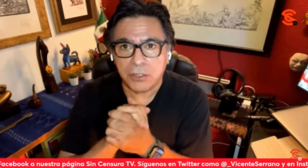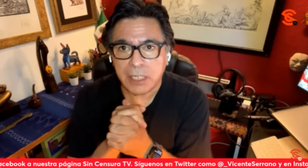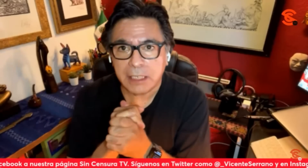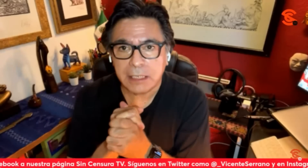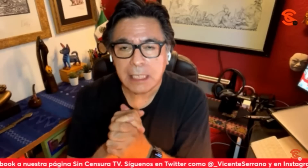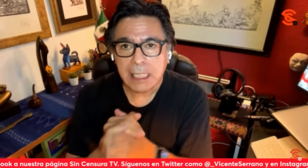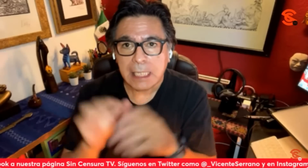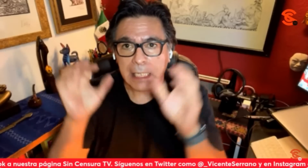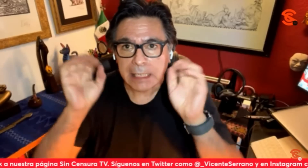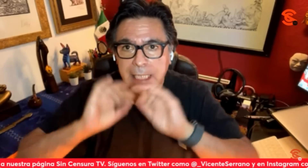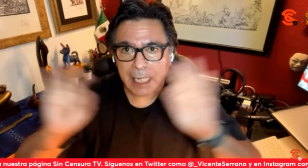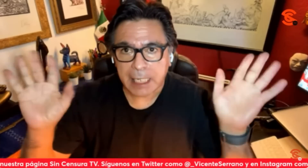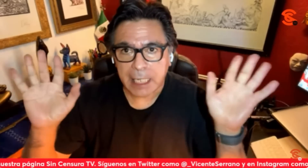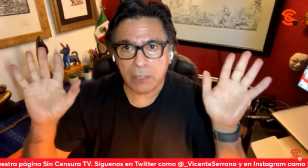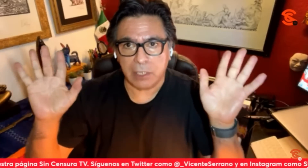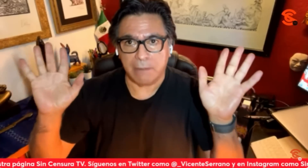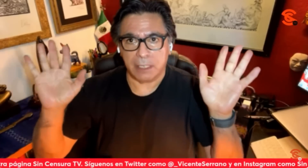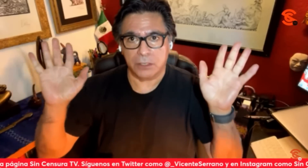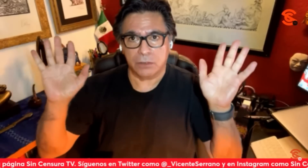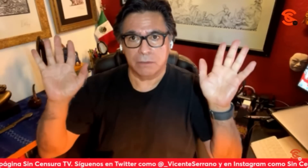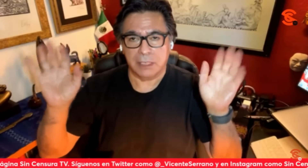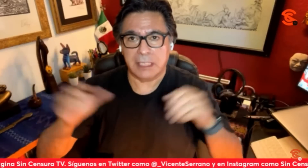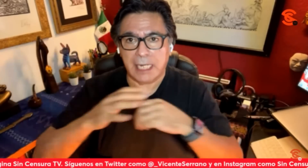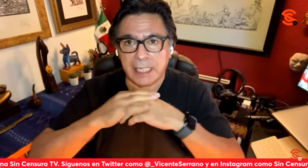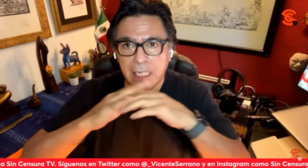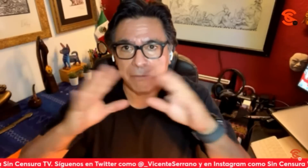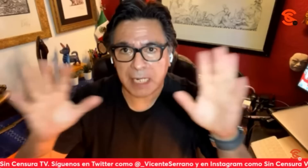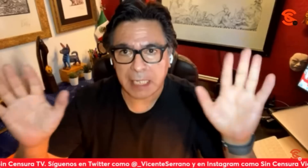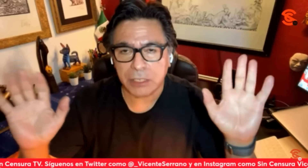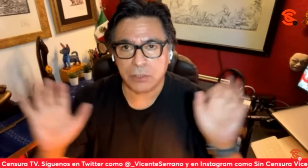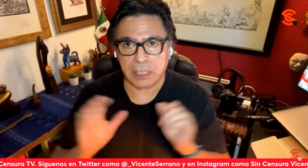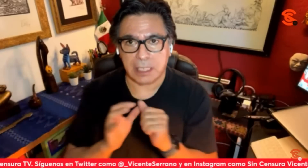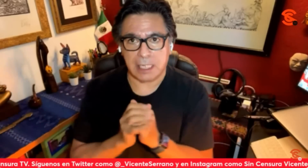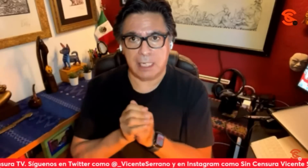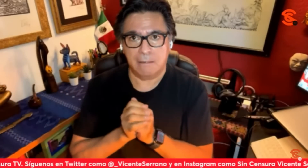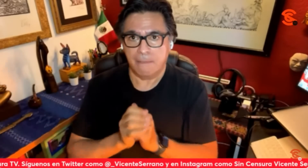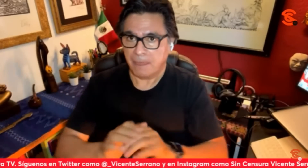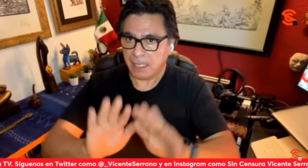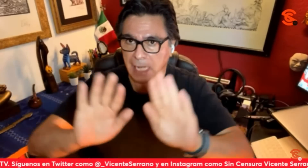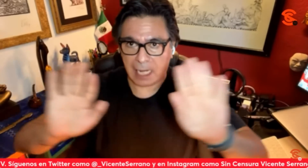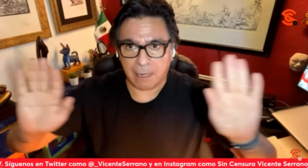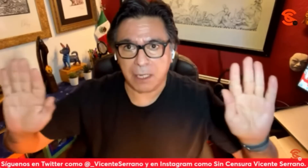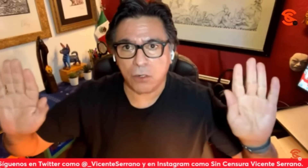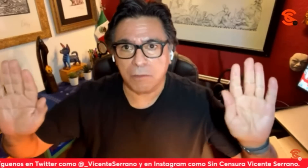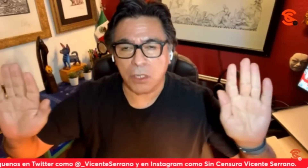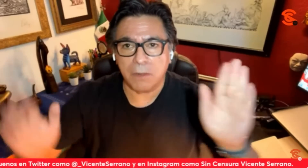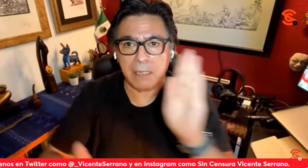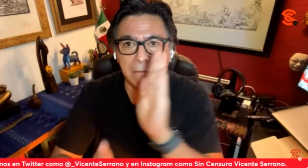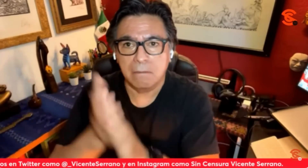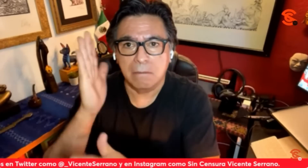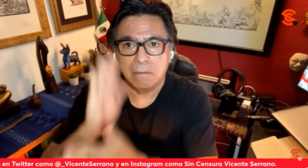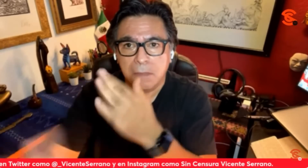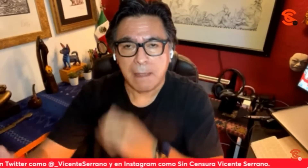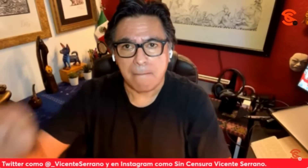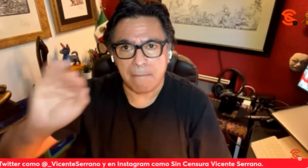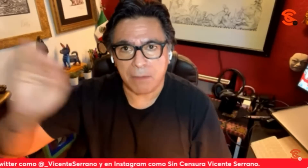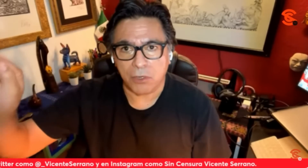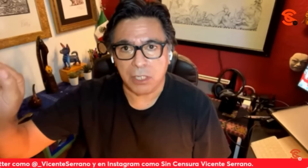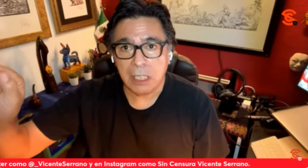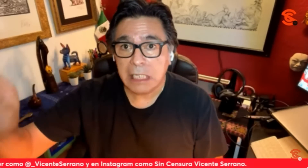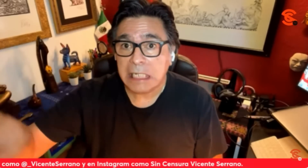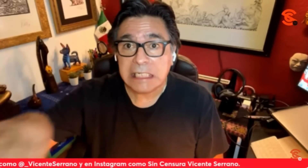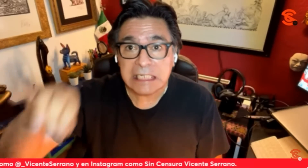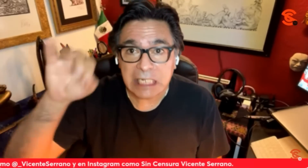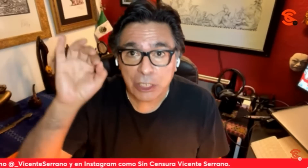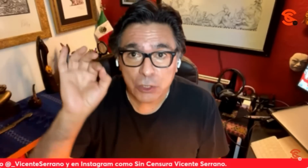dijo, señores, ya creé el universo, ya creé el paraíso terrenal, acabé con mi obra,